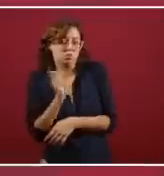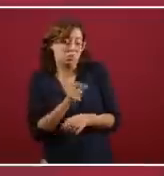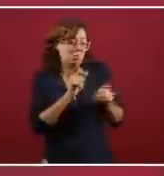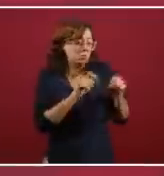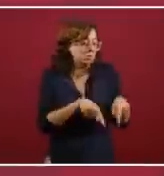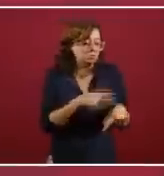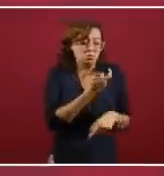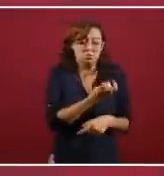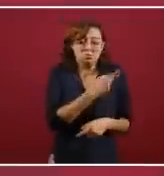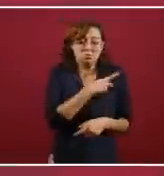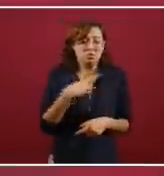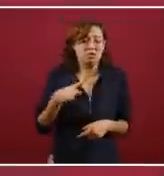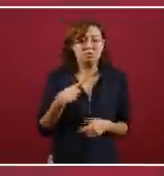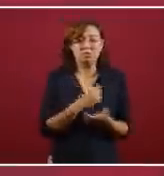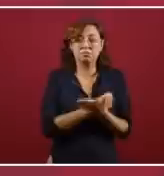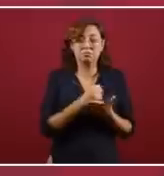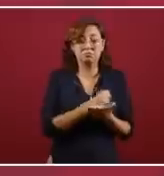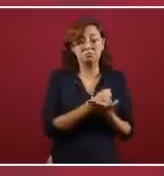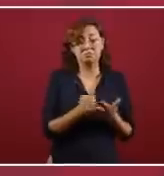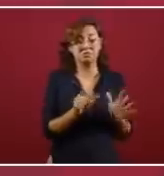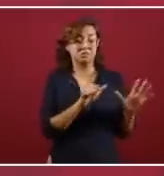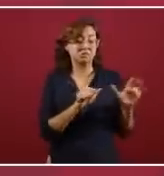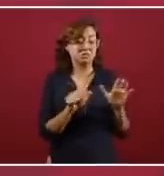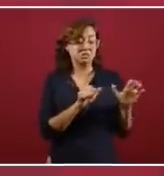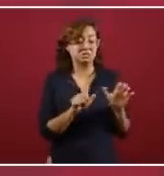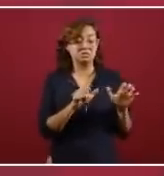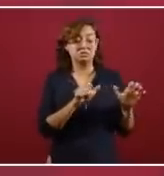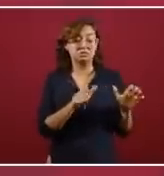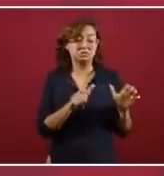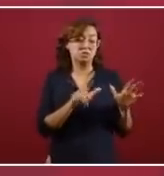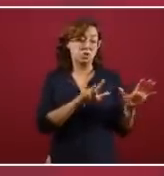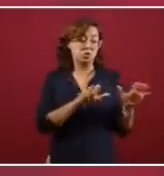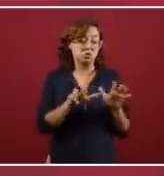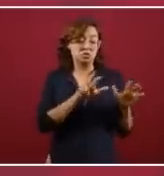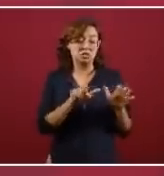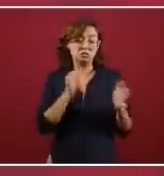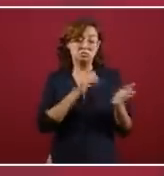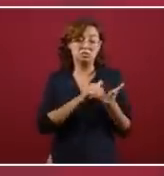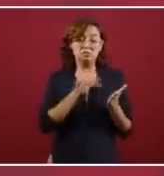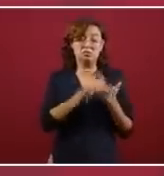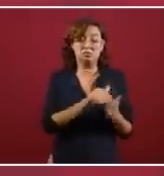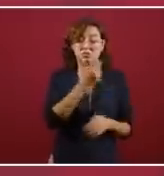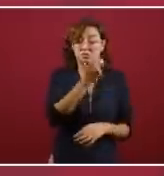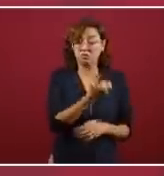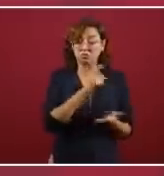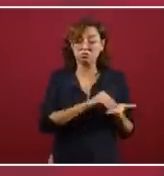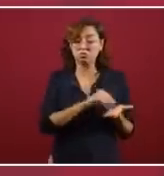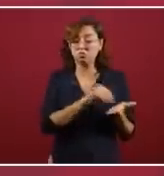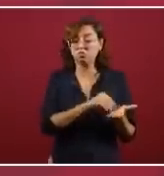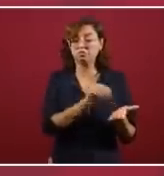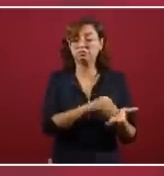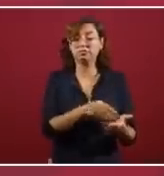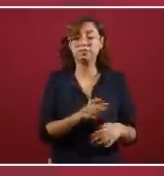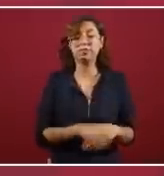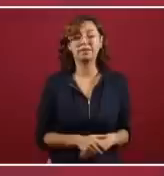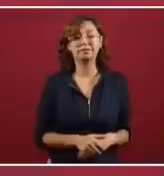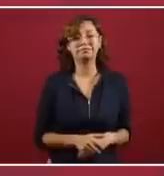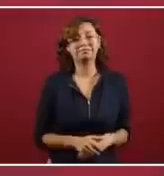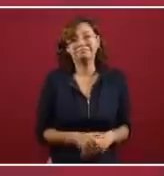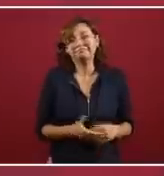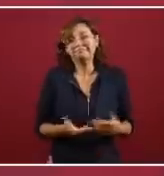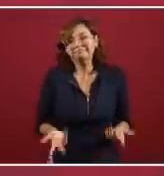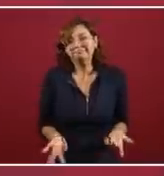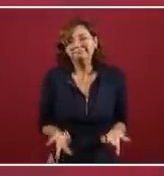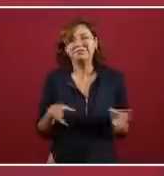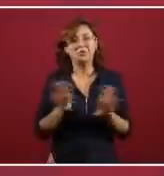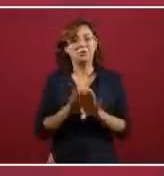andar entre 600, 800 mil millones de pesos. ¿Cómo hacerle ahí?